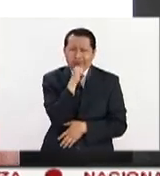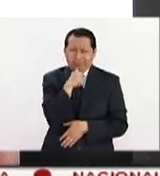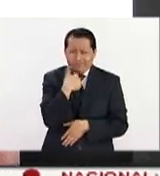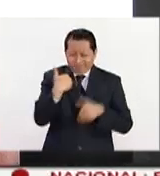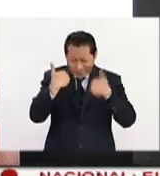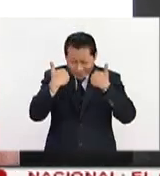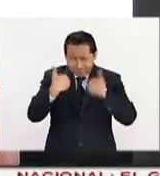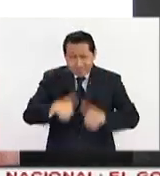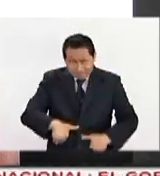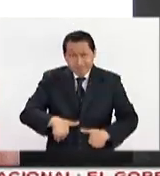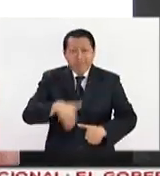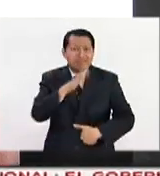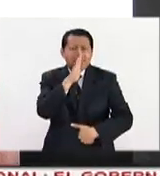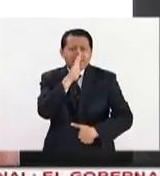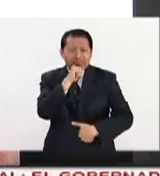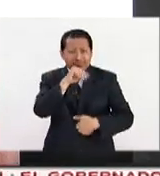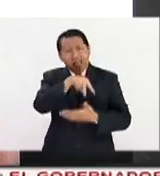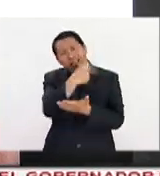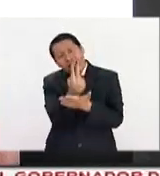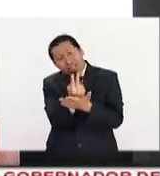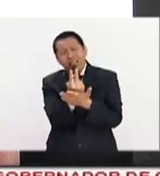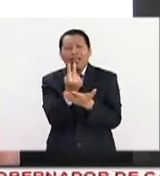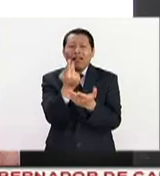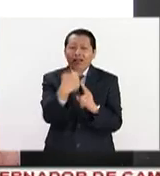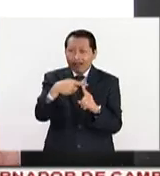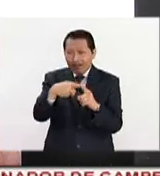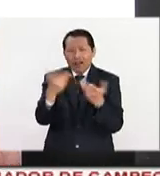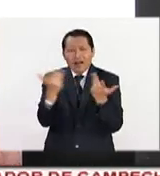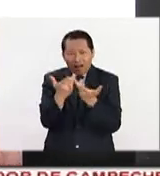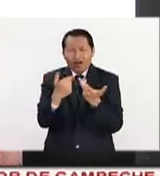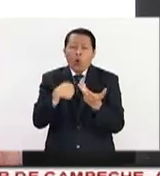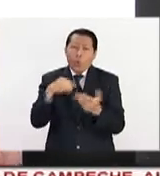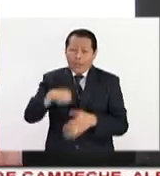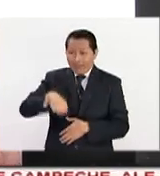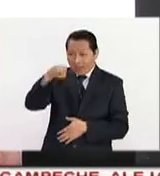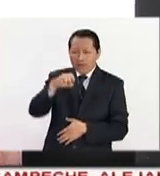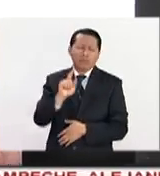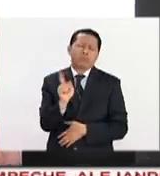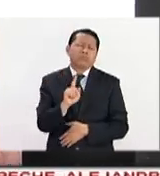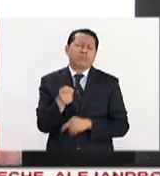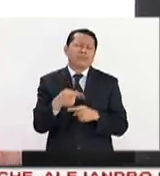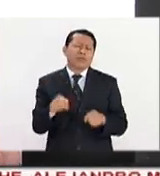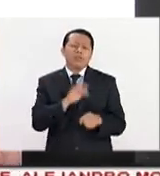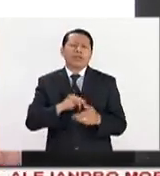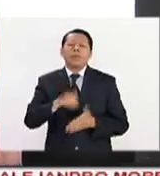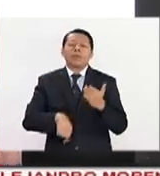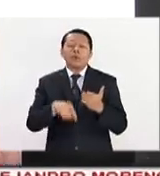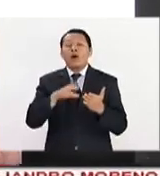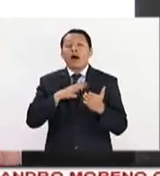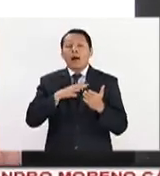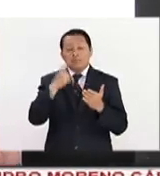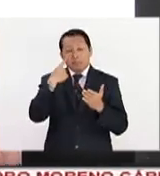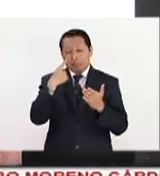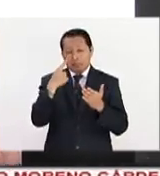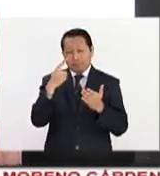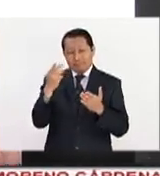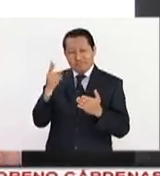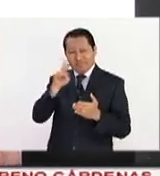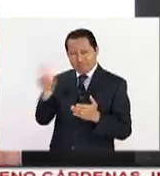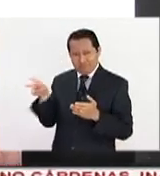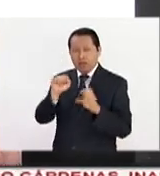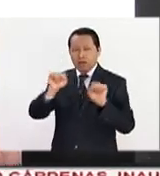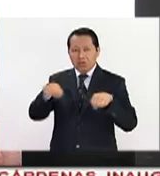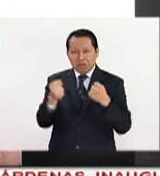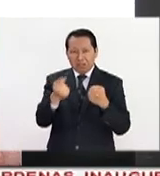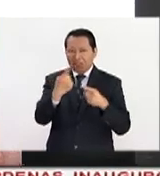física, por mi edad, ¿no? Hacer eso. No, o sea, puedes hacer cosas tan simples como mover tus articulaciones, ¿no? Hay cosas de yoga